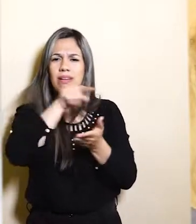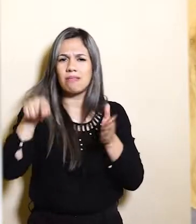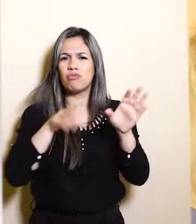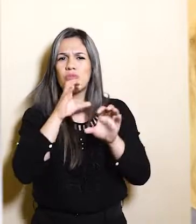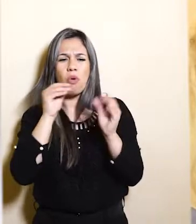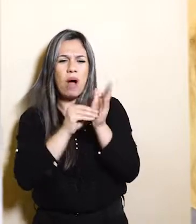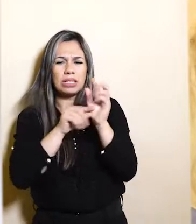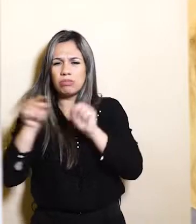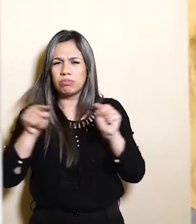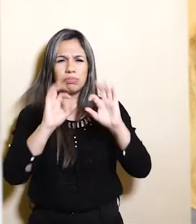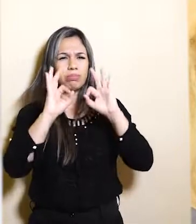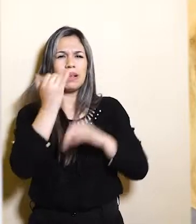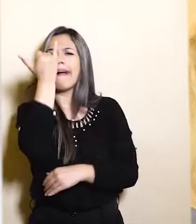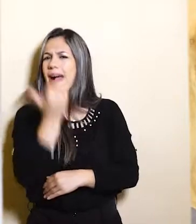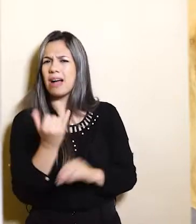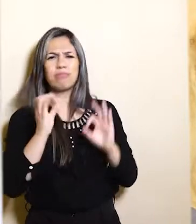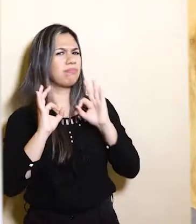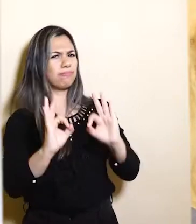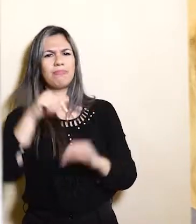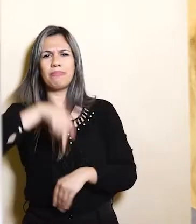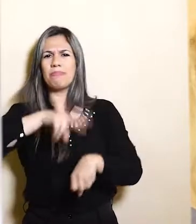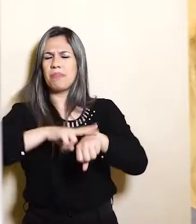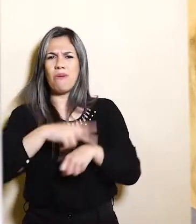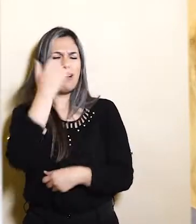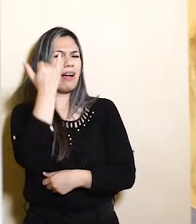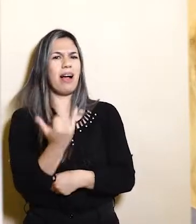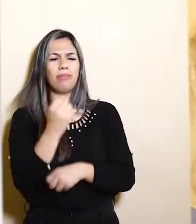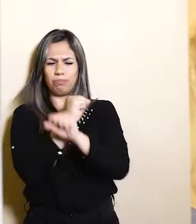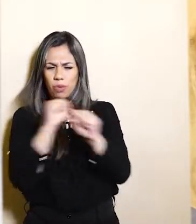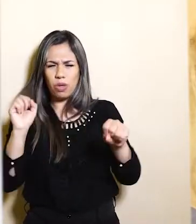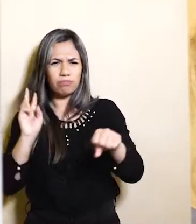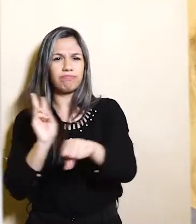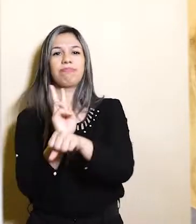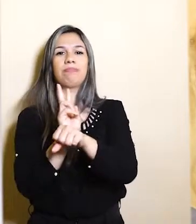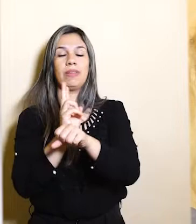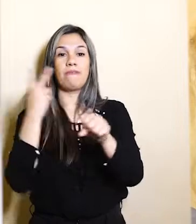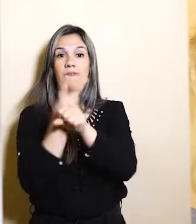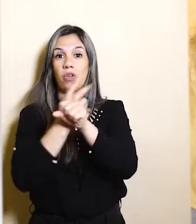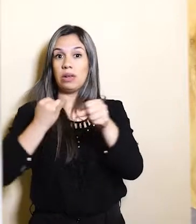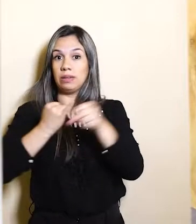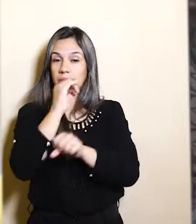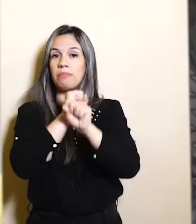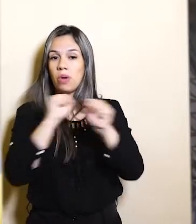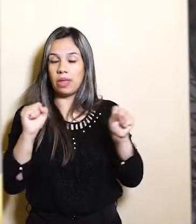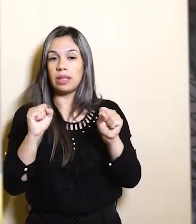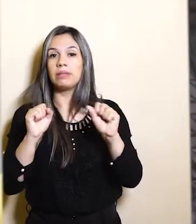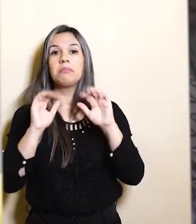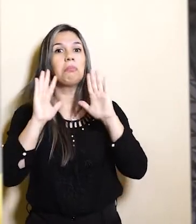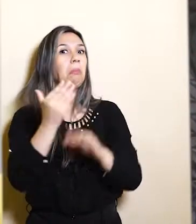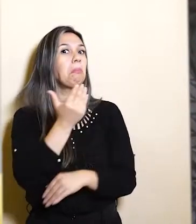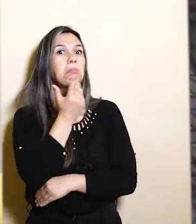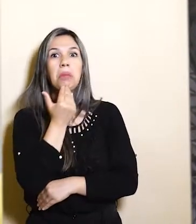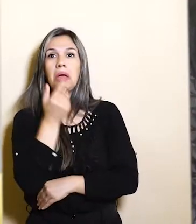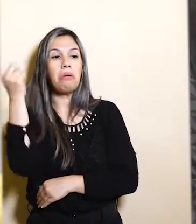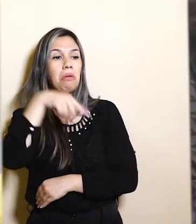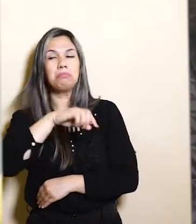esta investigación, de manera que se pueda prevenir la violencia, pero también atenderla cuando esta ocurre. Y sin embargo, no se les